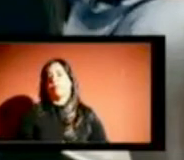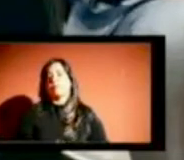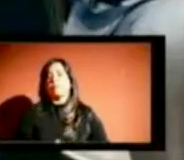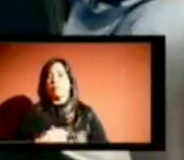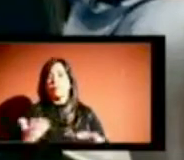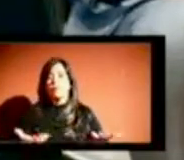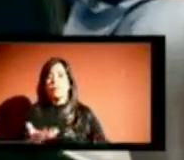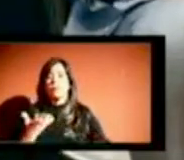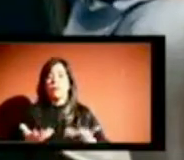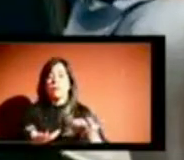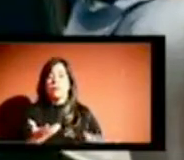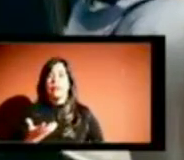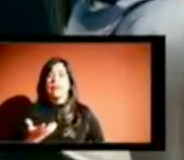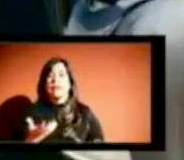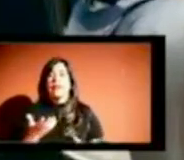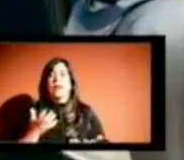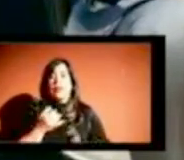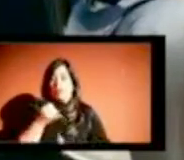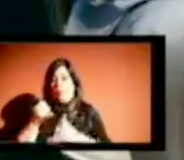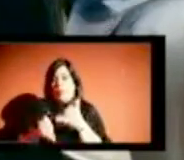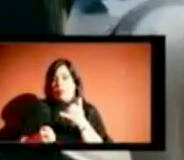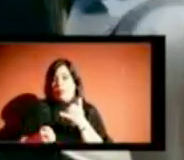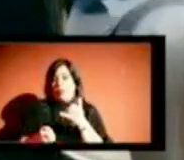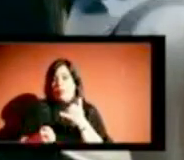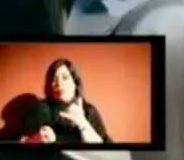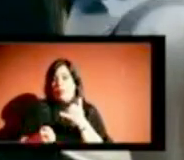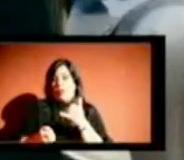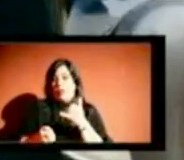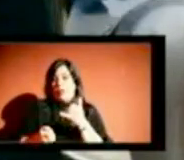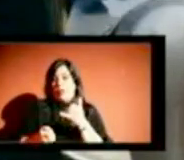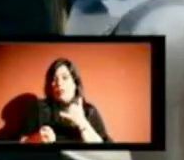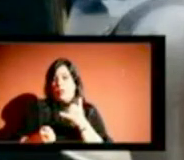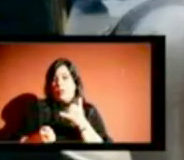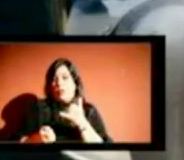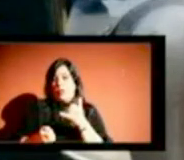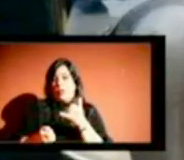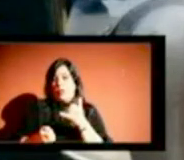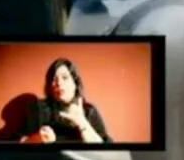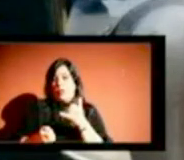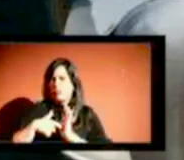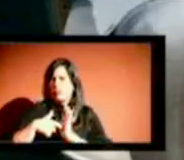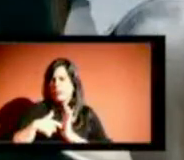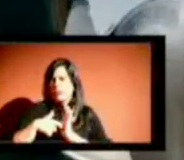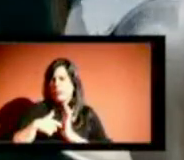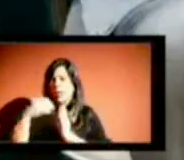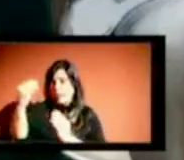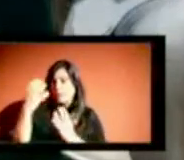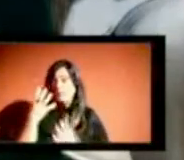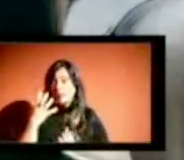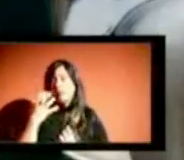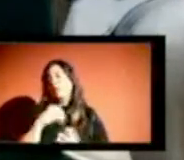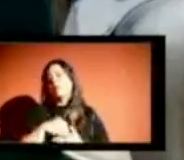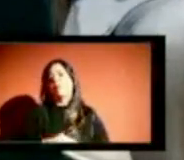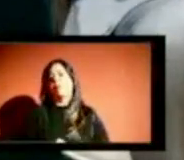la reitero, fue que la última vez que yo vi que se le hizo, que me informan, que